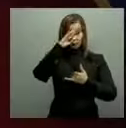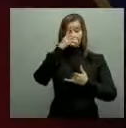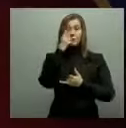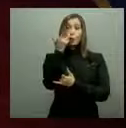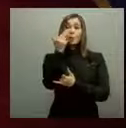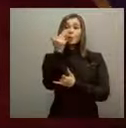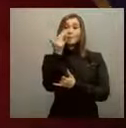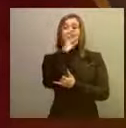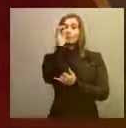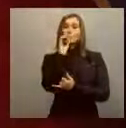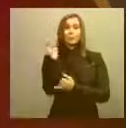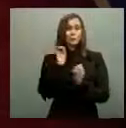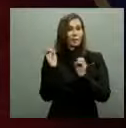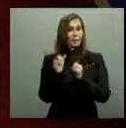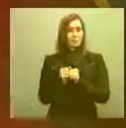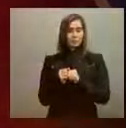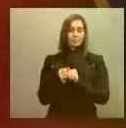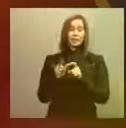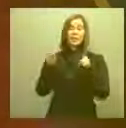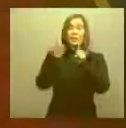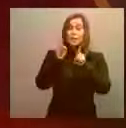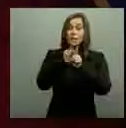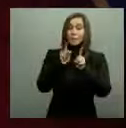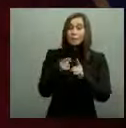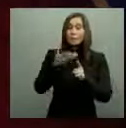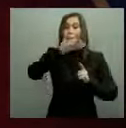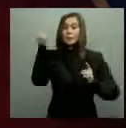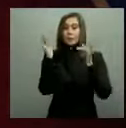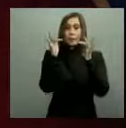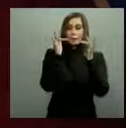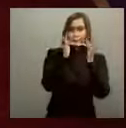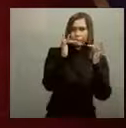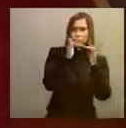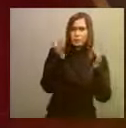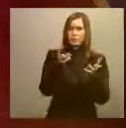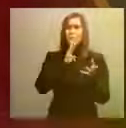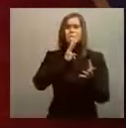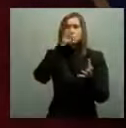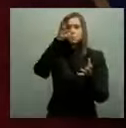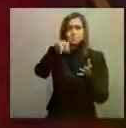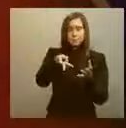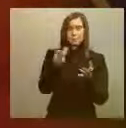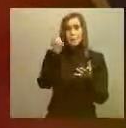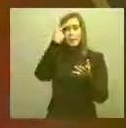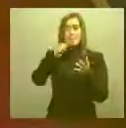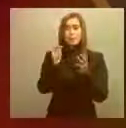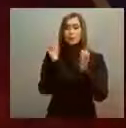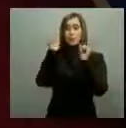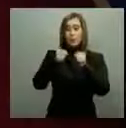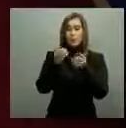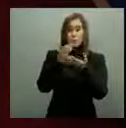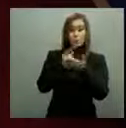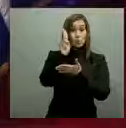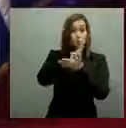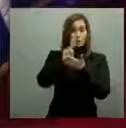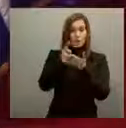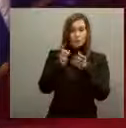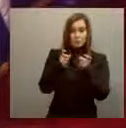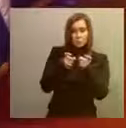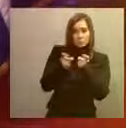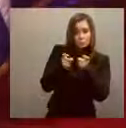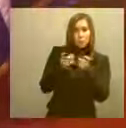población, y mejoras en la tecnificación de los sistemas de riego para aumentar el ahorro de este escaso recurso natural que hoy se